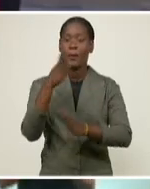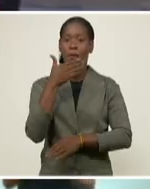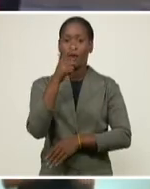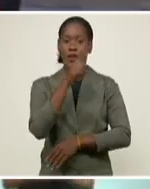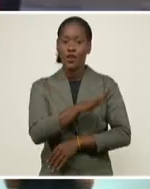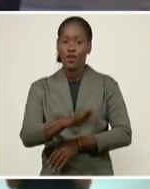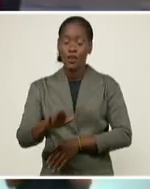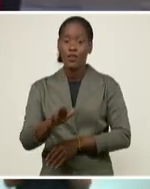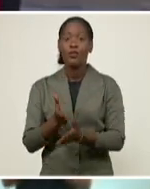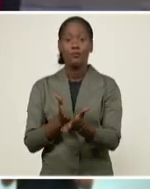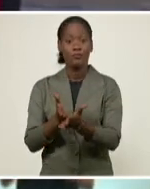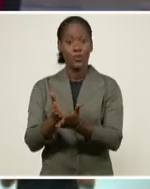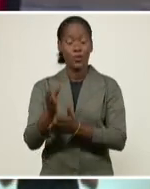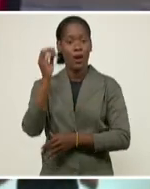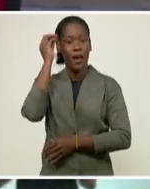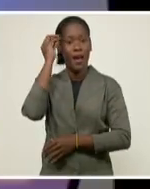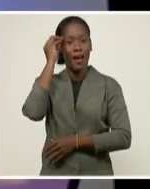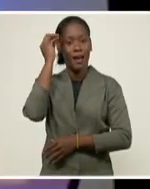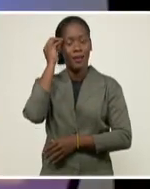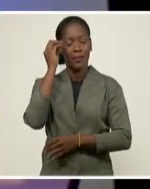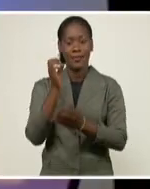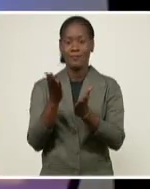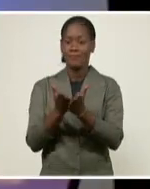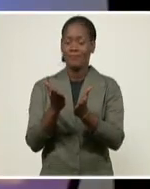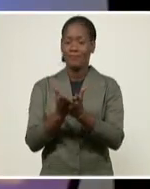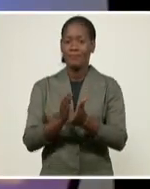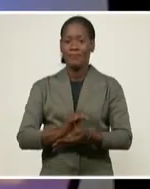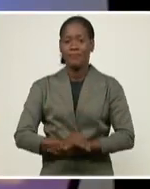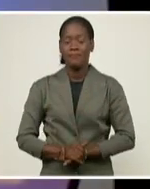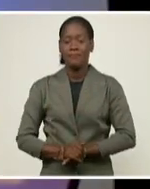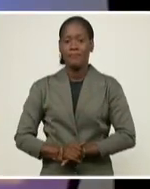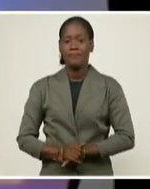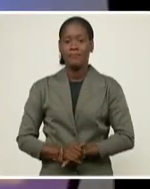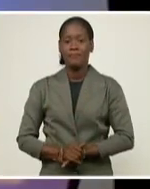en medio de la pandemia. Regla Abreu Gainza, Sistema Informativo de la Televisión.